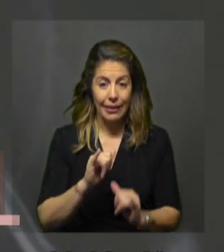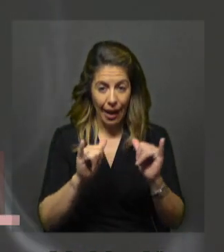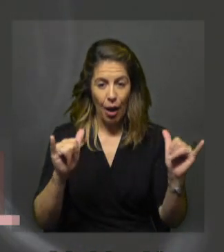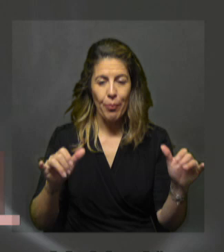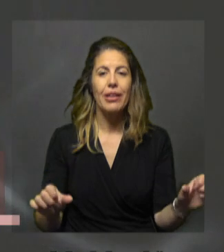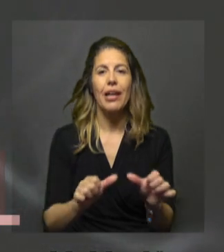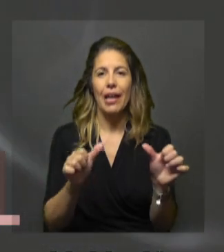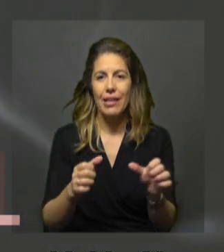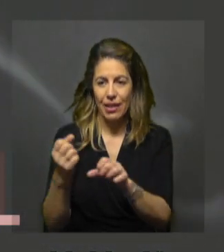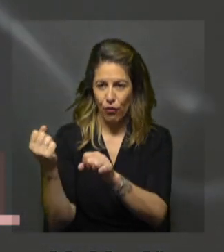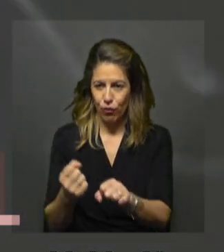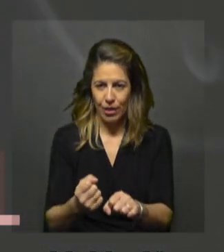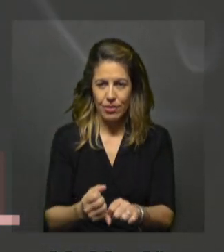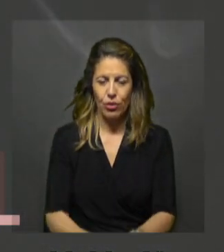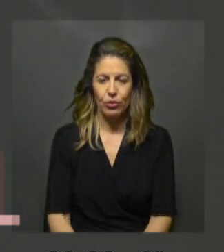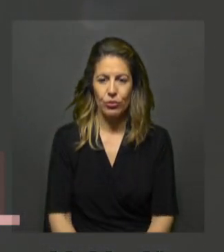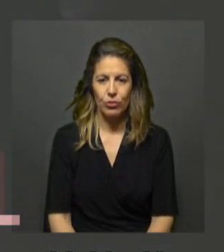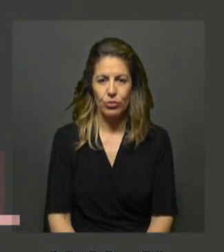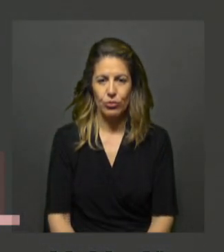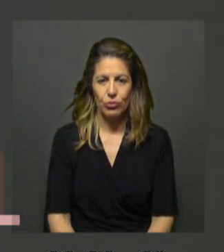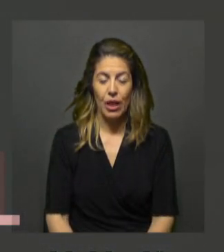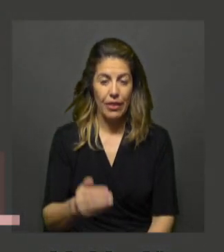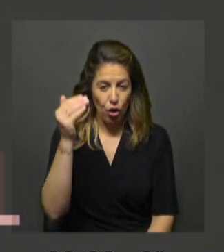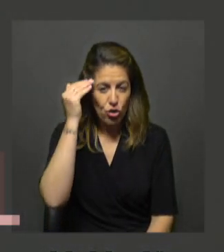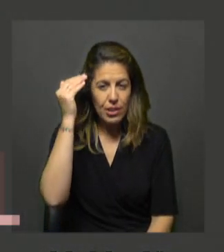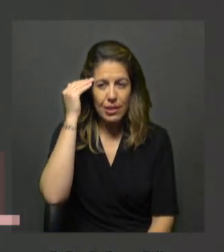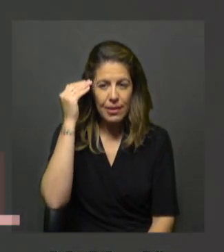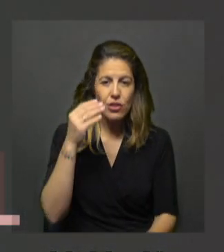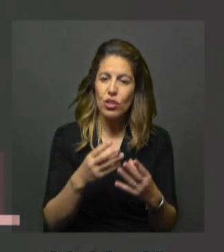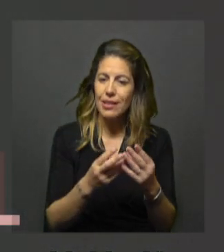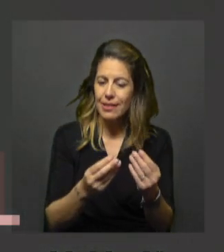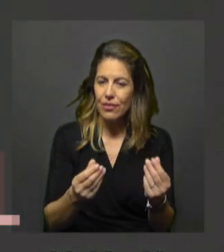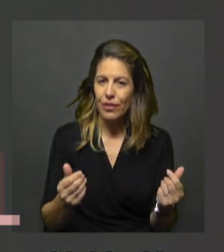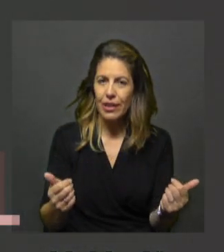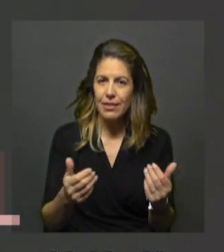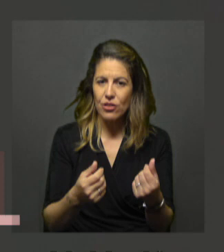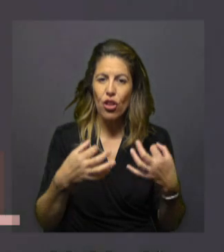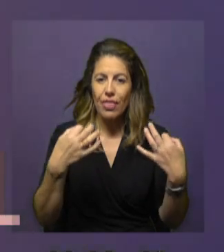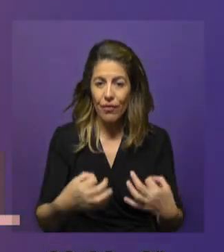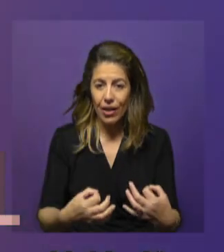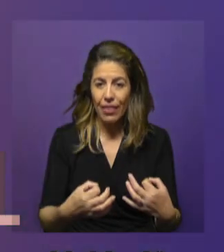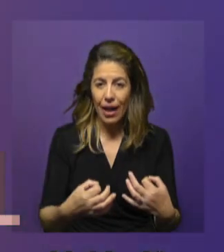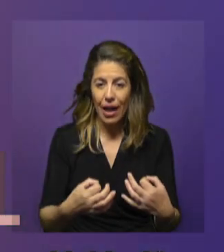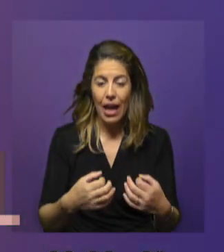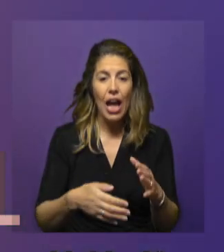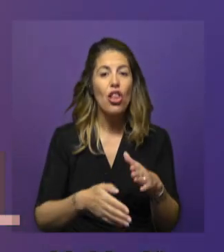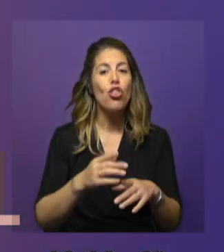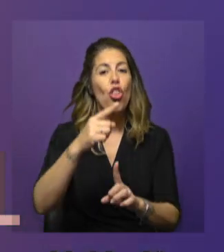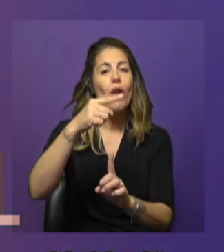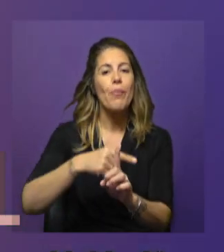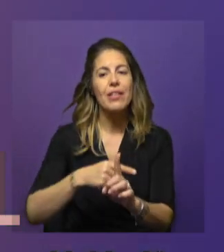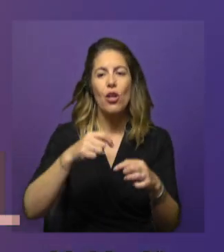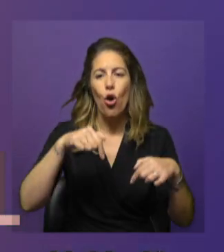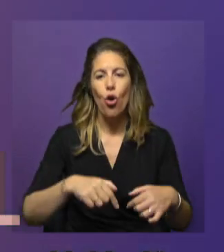lleva adelante la Fundación de concientización y sensibilización en realidad se extiende todo el mes. Hoy en